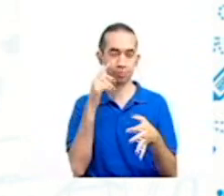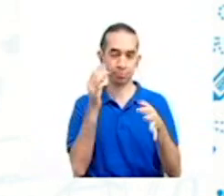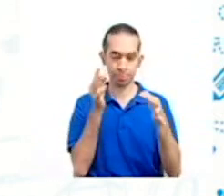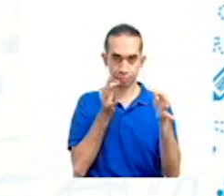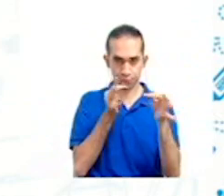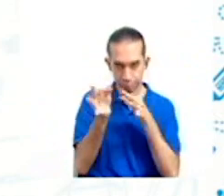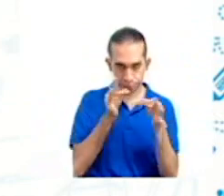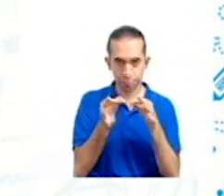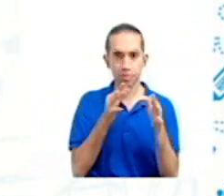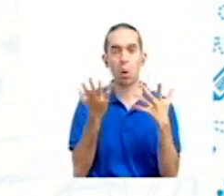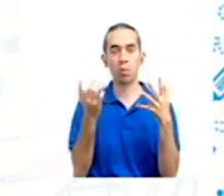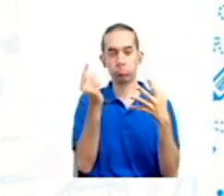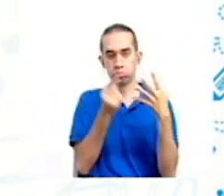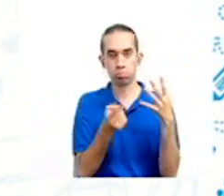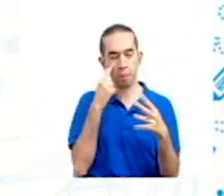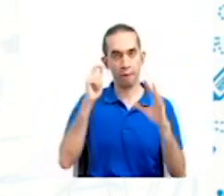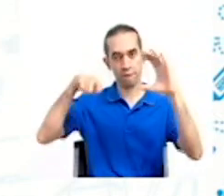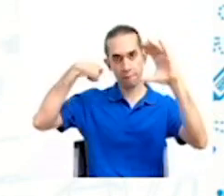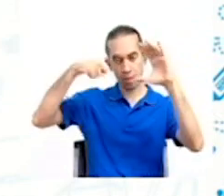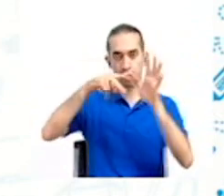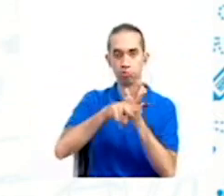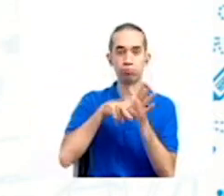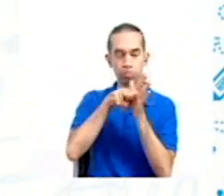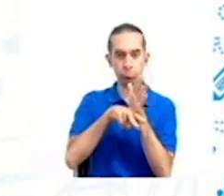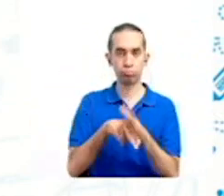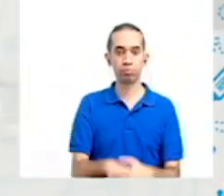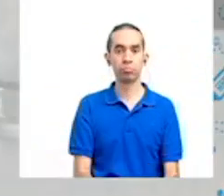covalentes iónicos, vamos a ver el siguiente video.